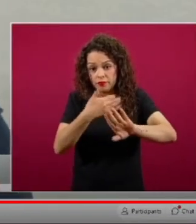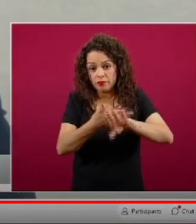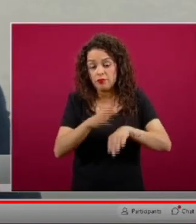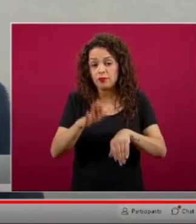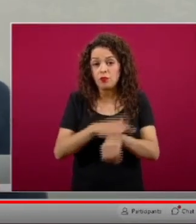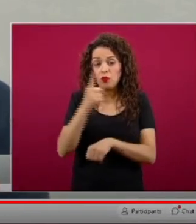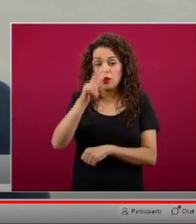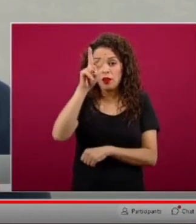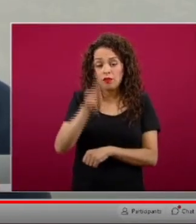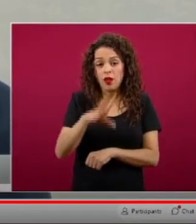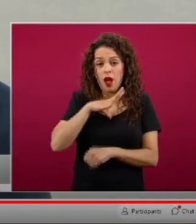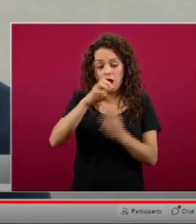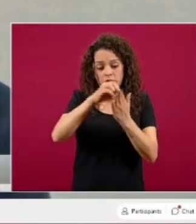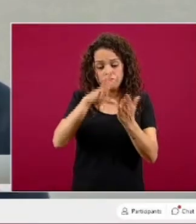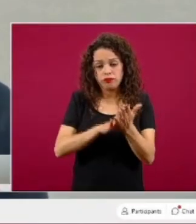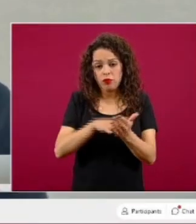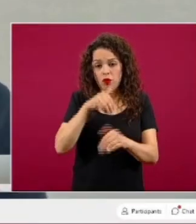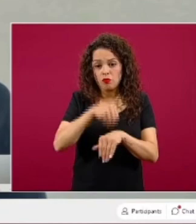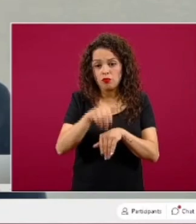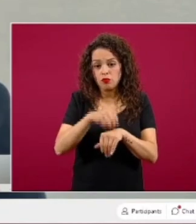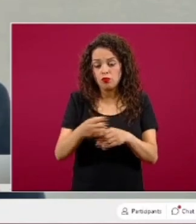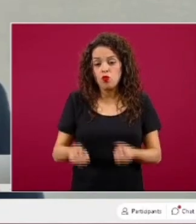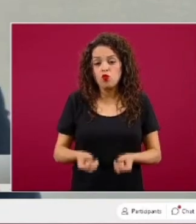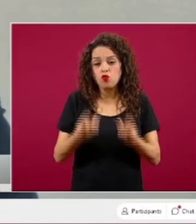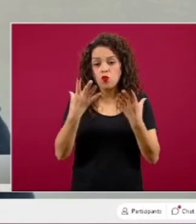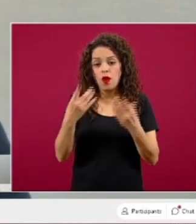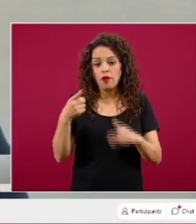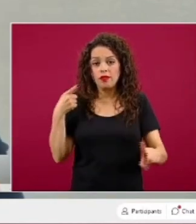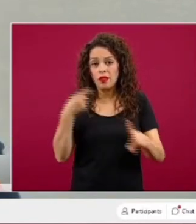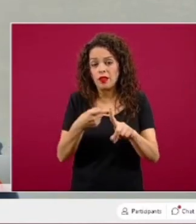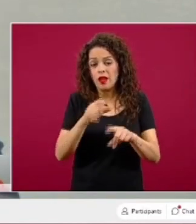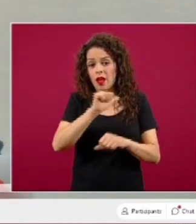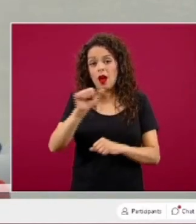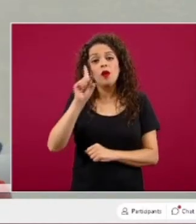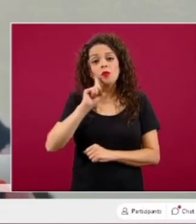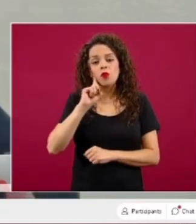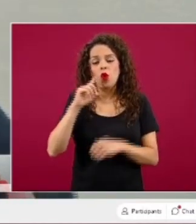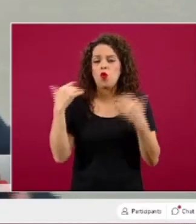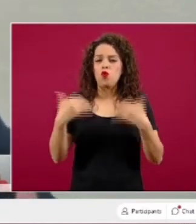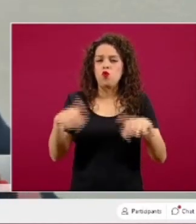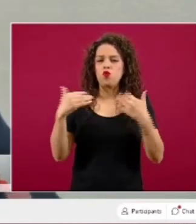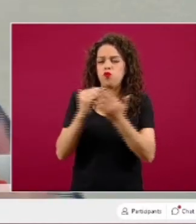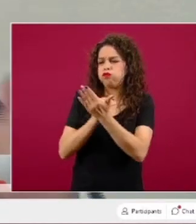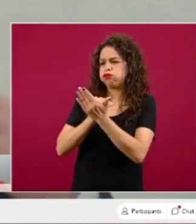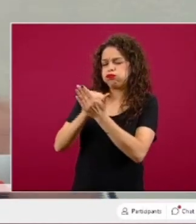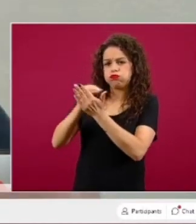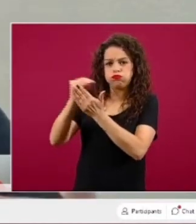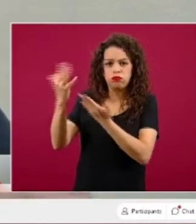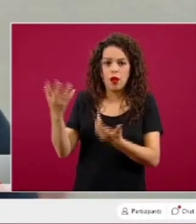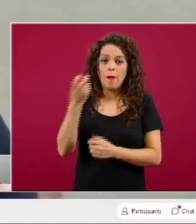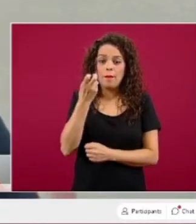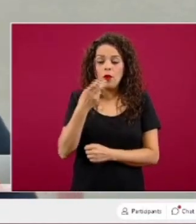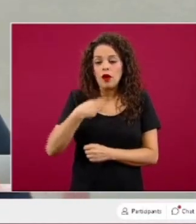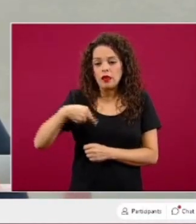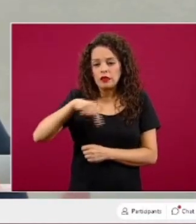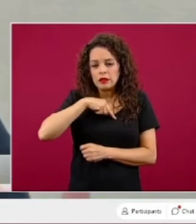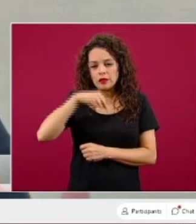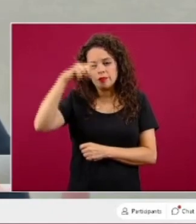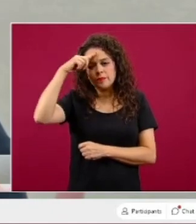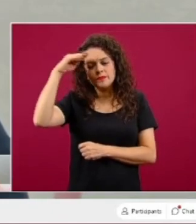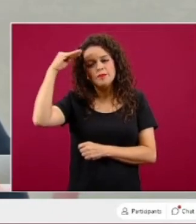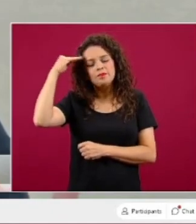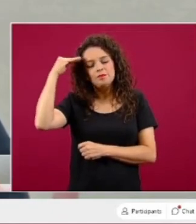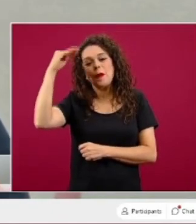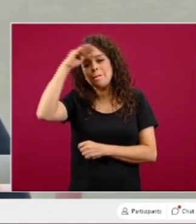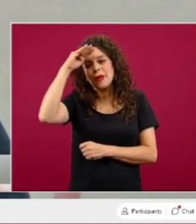la violencia, de las violencias es realmente elevada. Entonces, ¿qué decimos? Esos casi